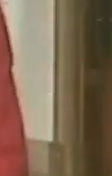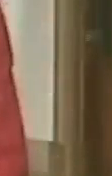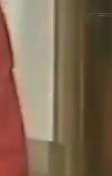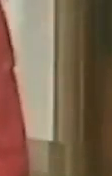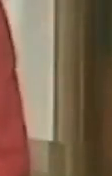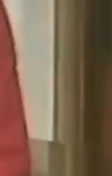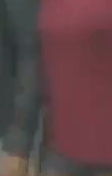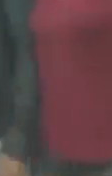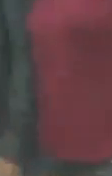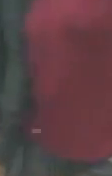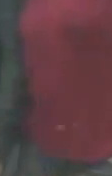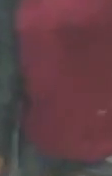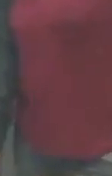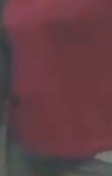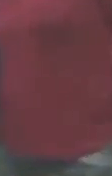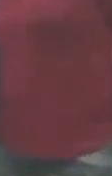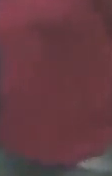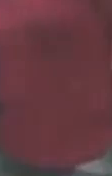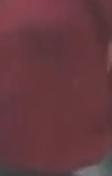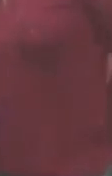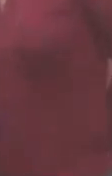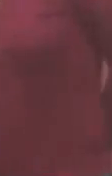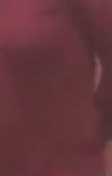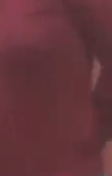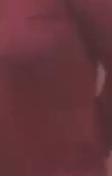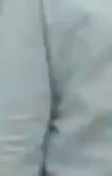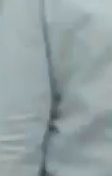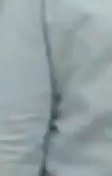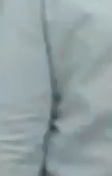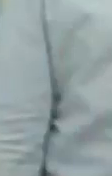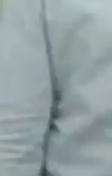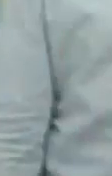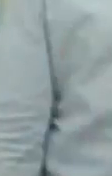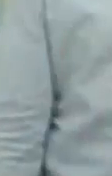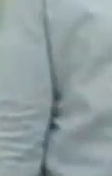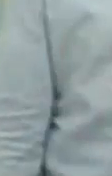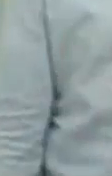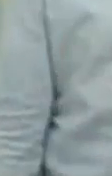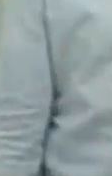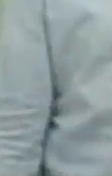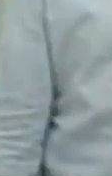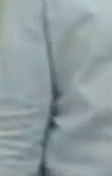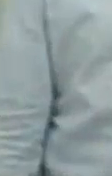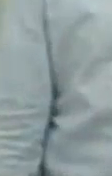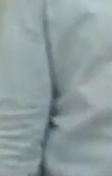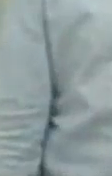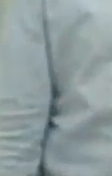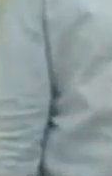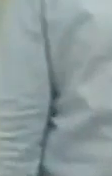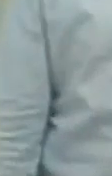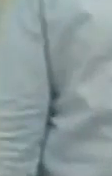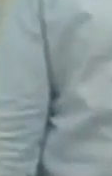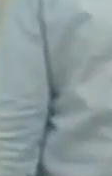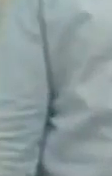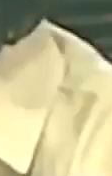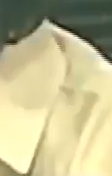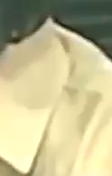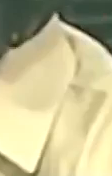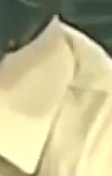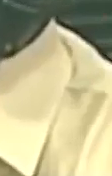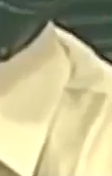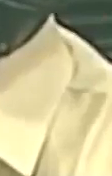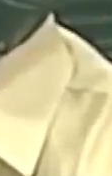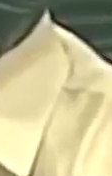liceos, comunidades. Fue un gran alcalde en medio de tantas dificultades.